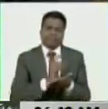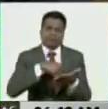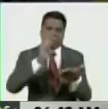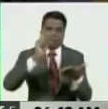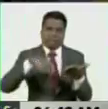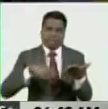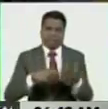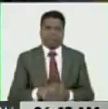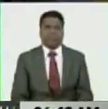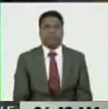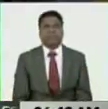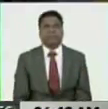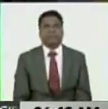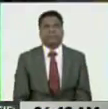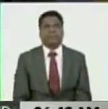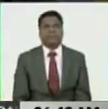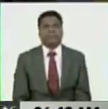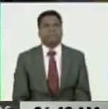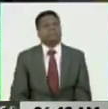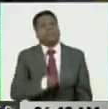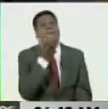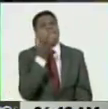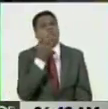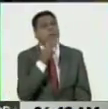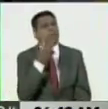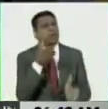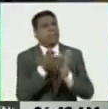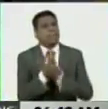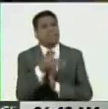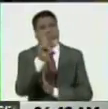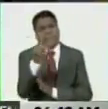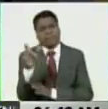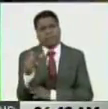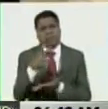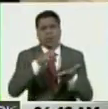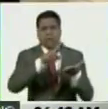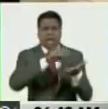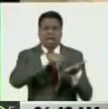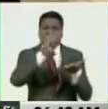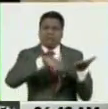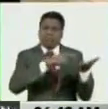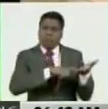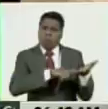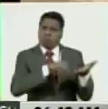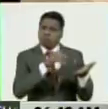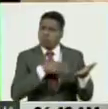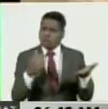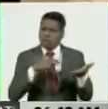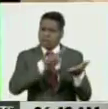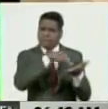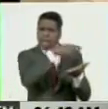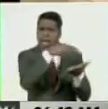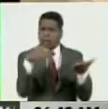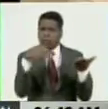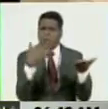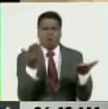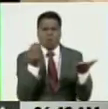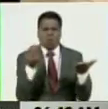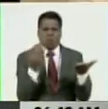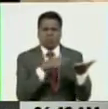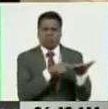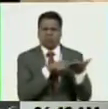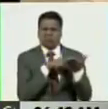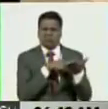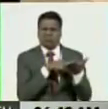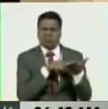proceso a seguir de una persona que aparezca en un partido donde no quiere estar? Es por supuesto, fíjate, en principio está el link,